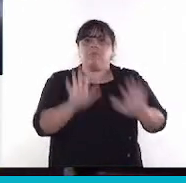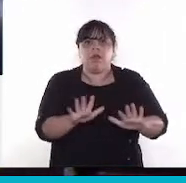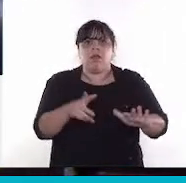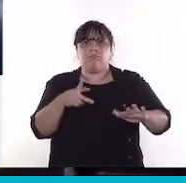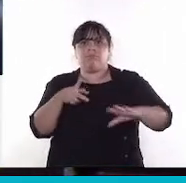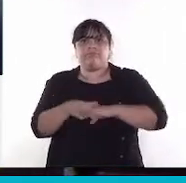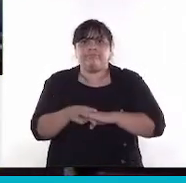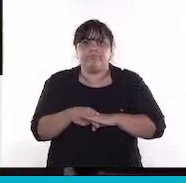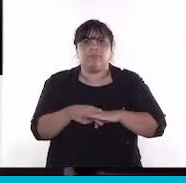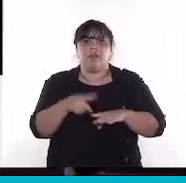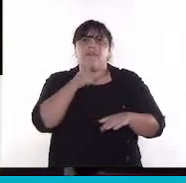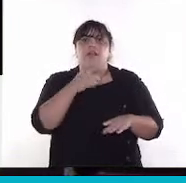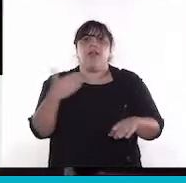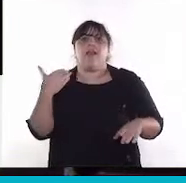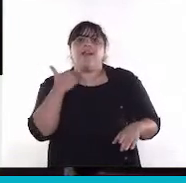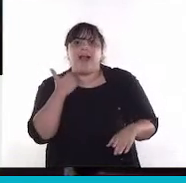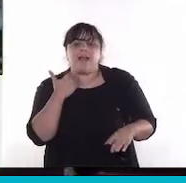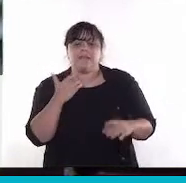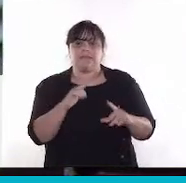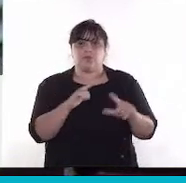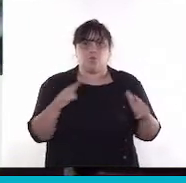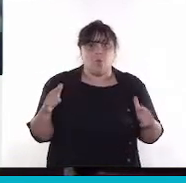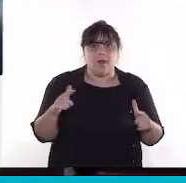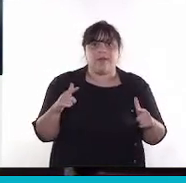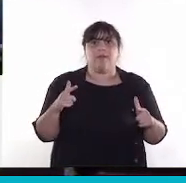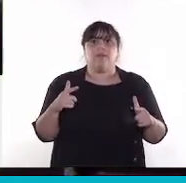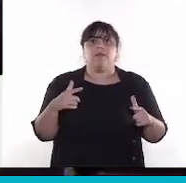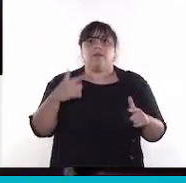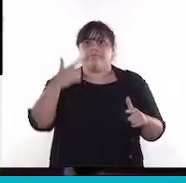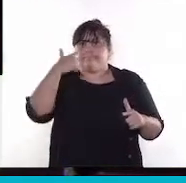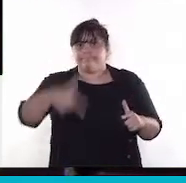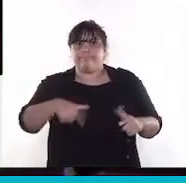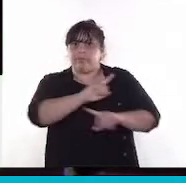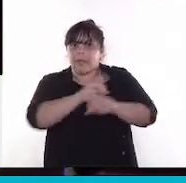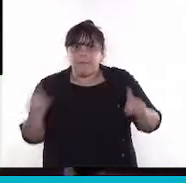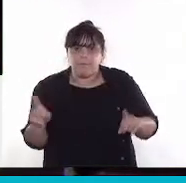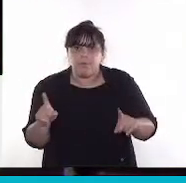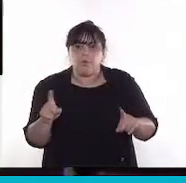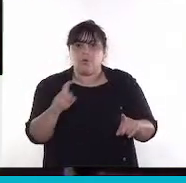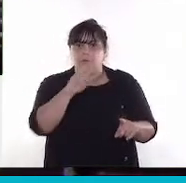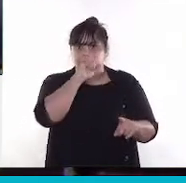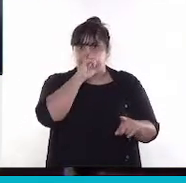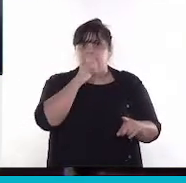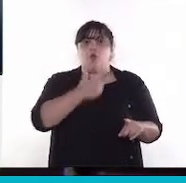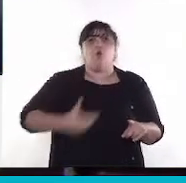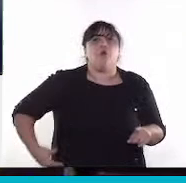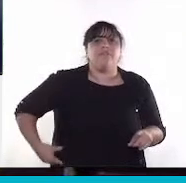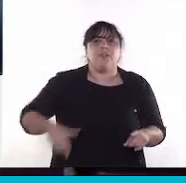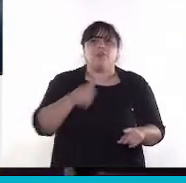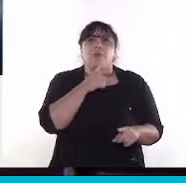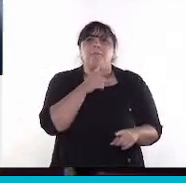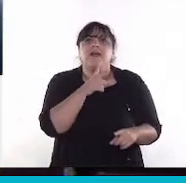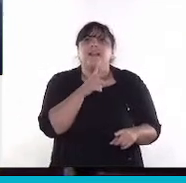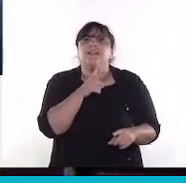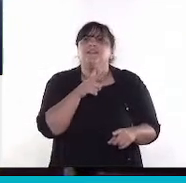de la falta de gas y la falta de gasoil, y el gobierno parece vivir otra